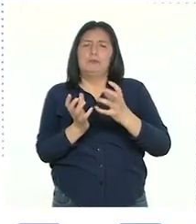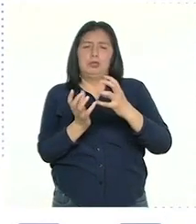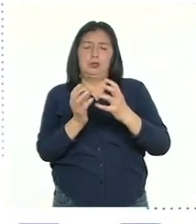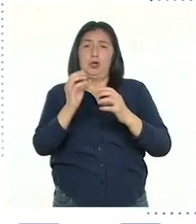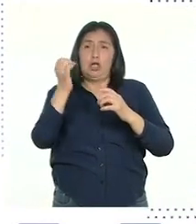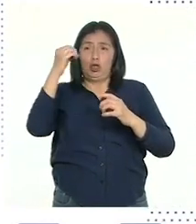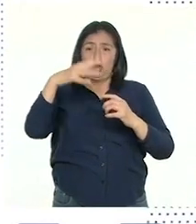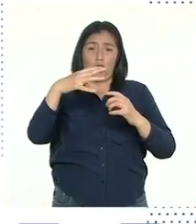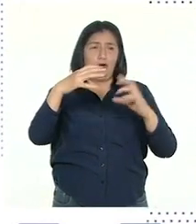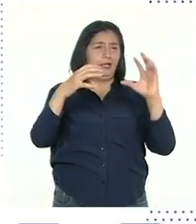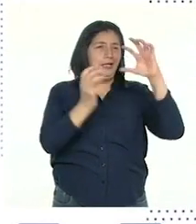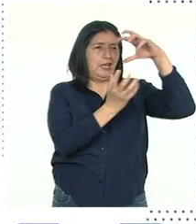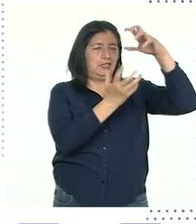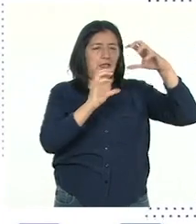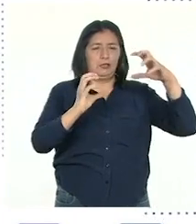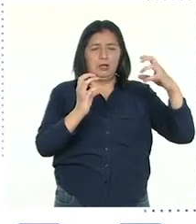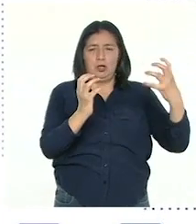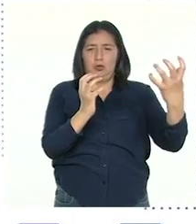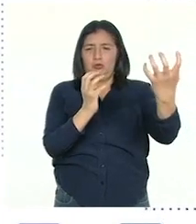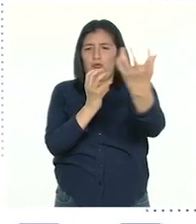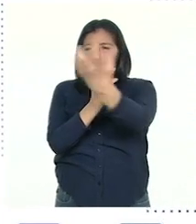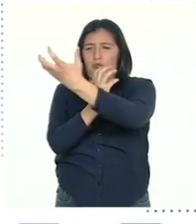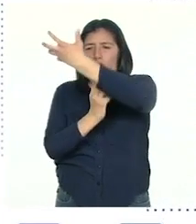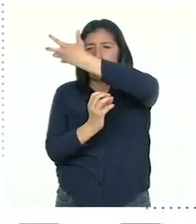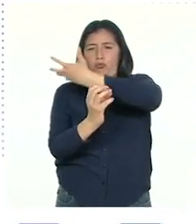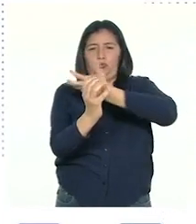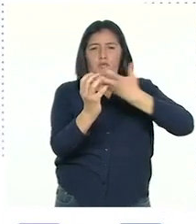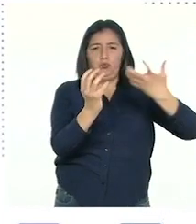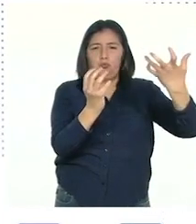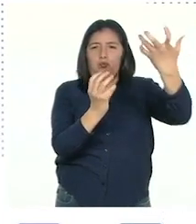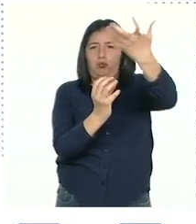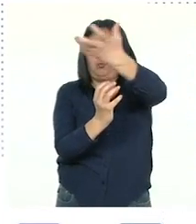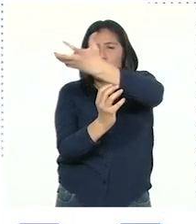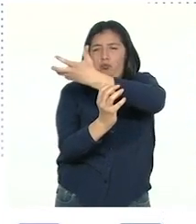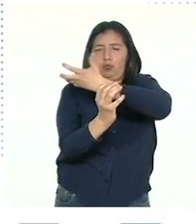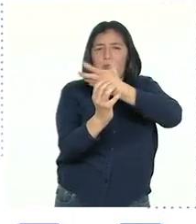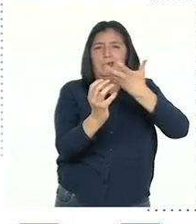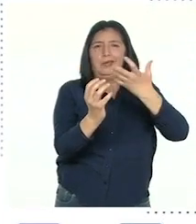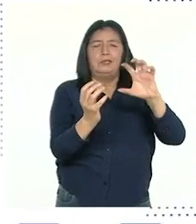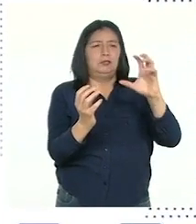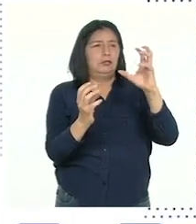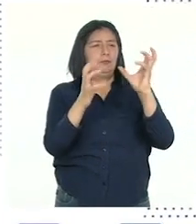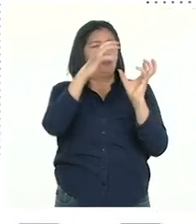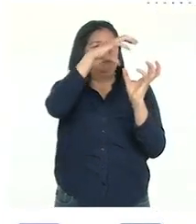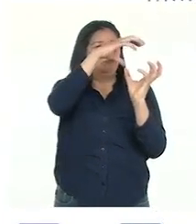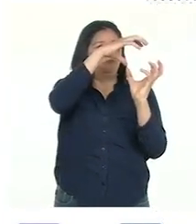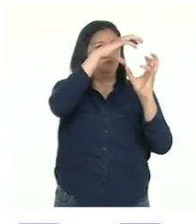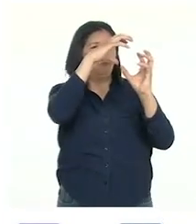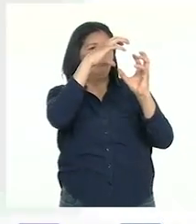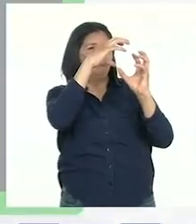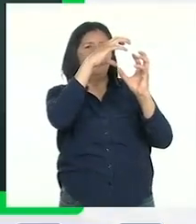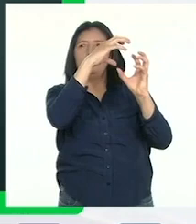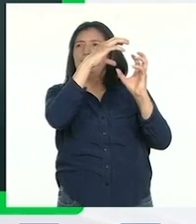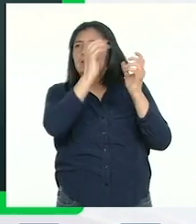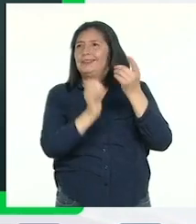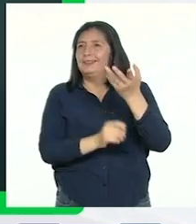de traslación de nuestro planeta alrededor del Sol y la inclinación del eje de rotación de la